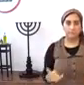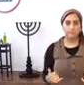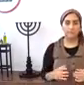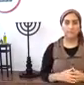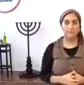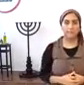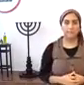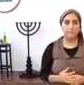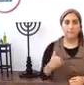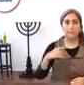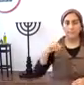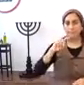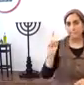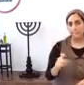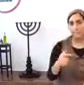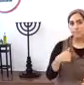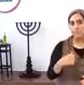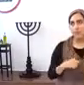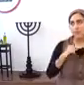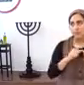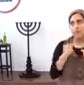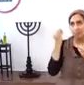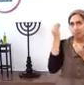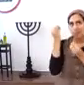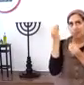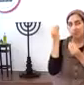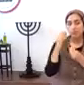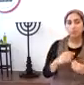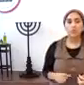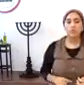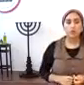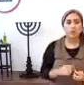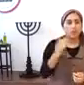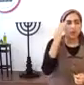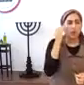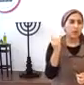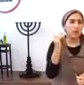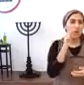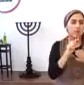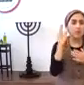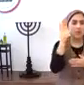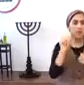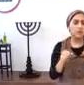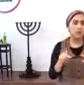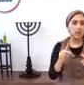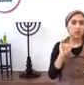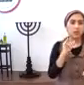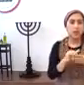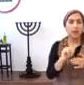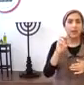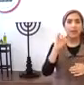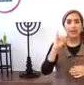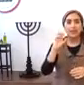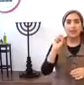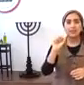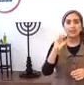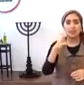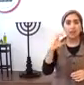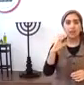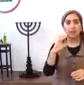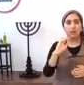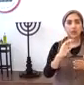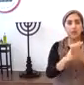ahora, una pregunta que yo siempre me he hecho es ¿por qué el Eterno permitió la ceguera de Isaac?